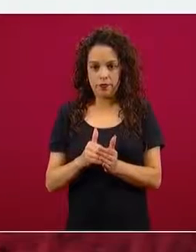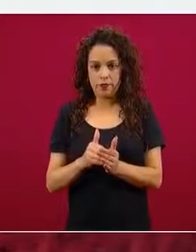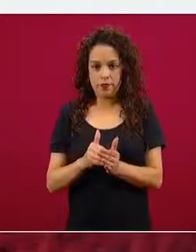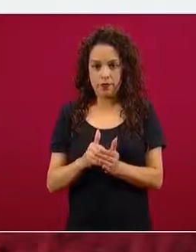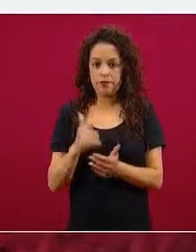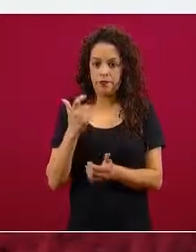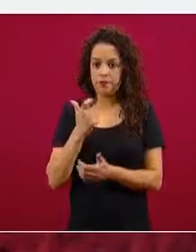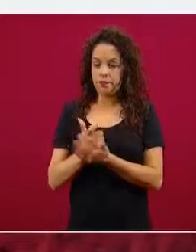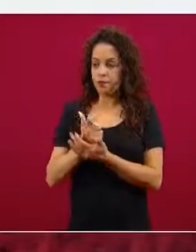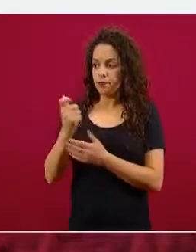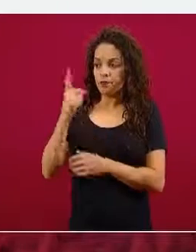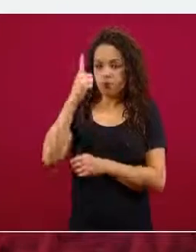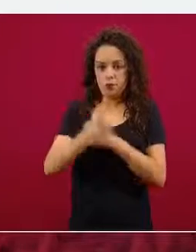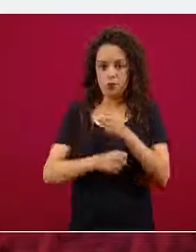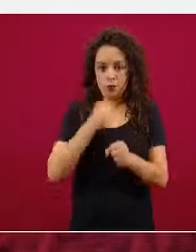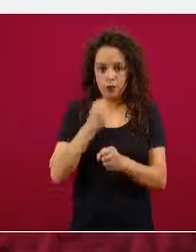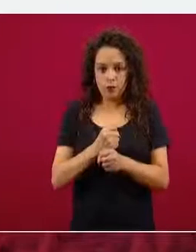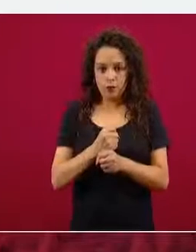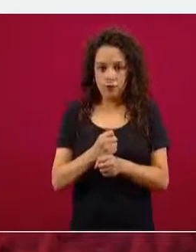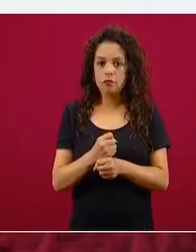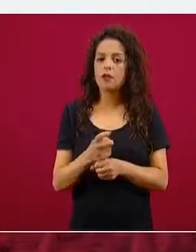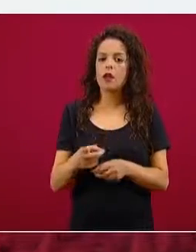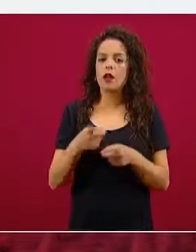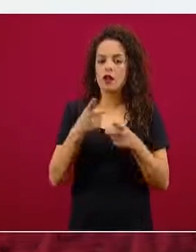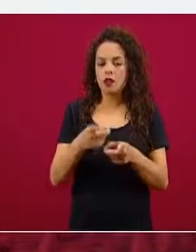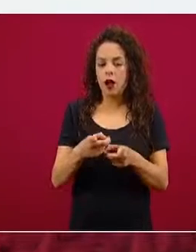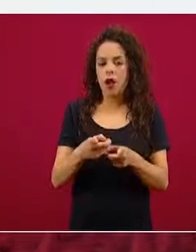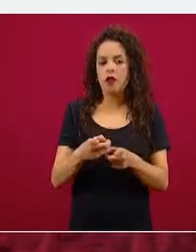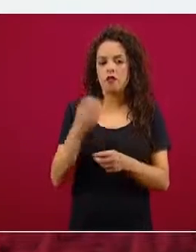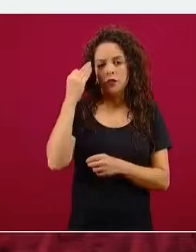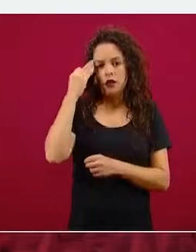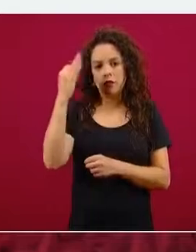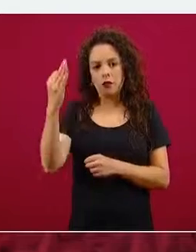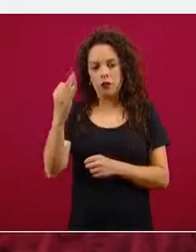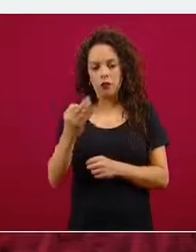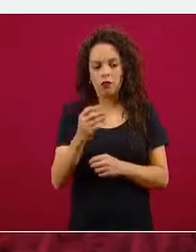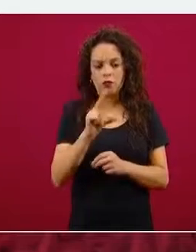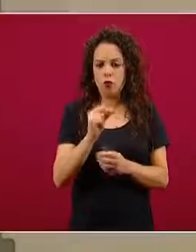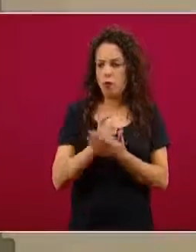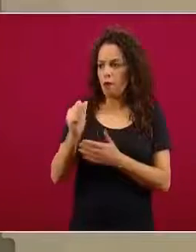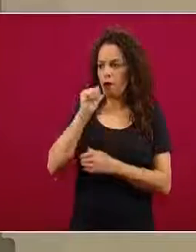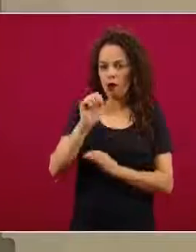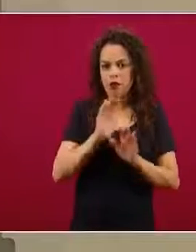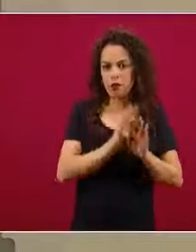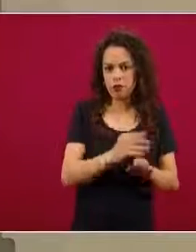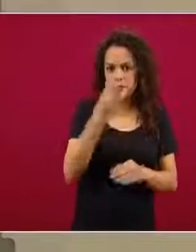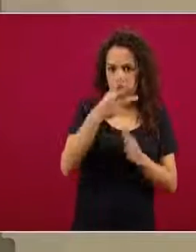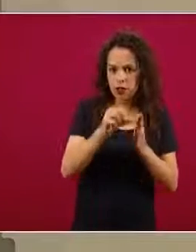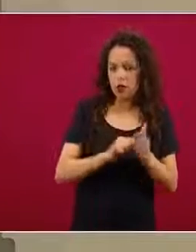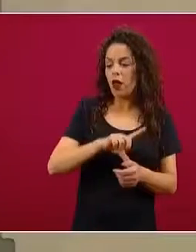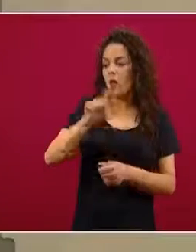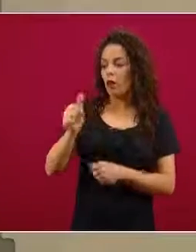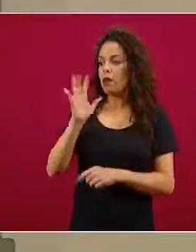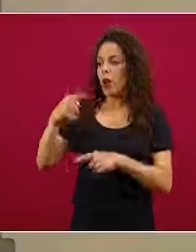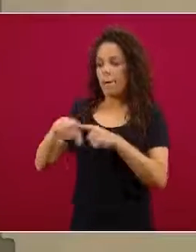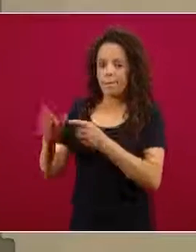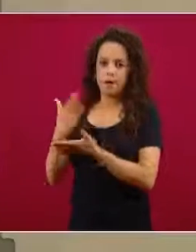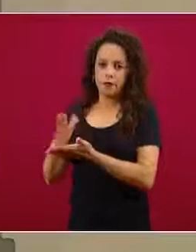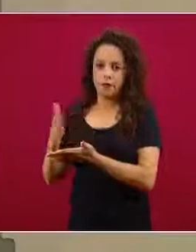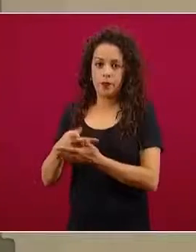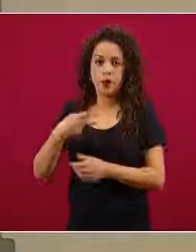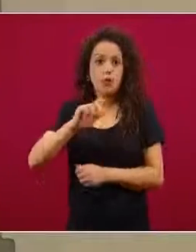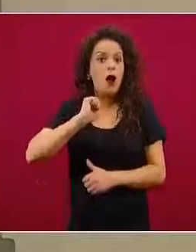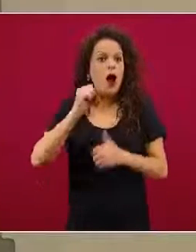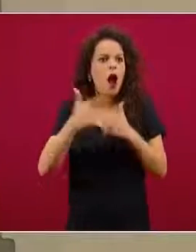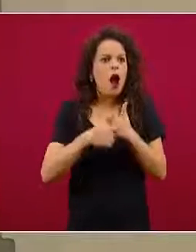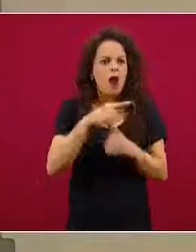año, estamos dando periodos de gracia, entonces cualquier duda que tengan, llamadas raras o sospechosas que reciban, pues de